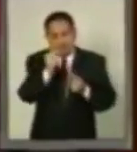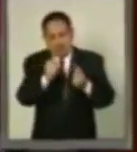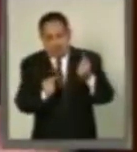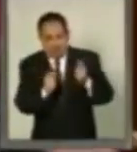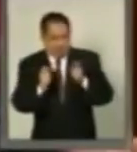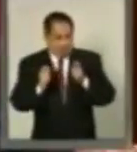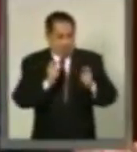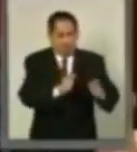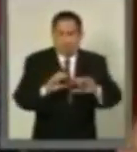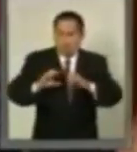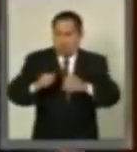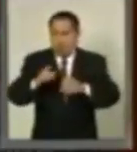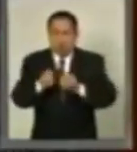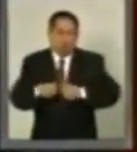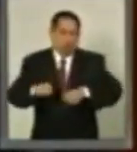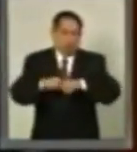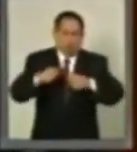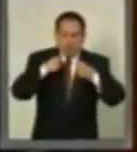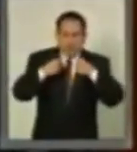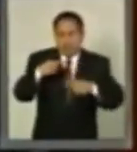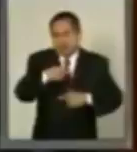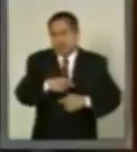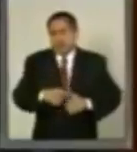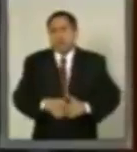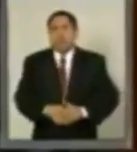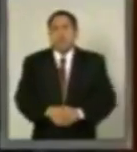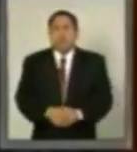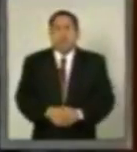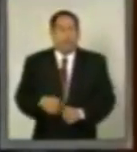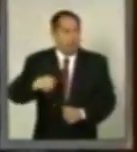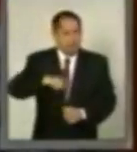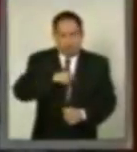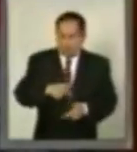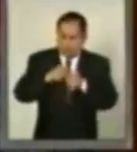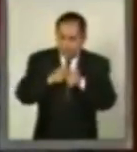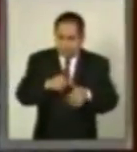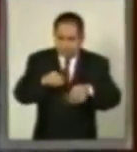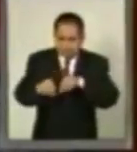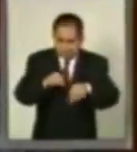desde una comunidad o desde una sociedad entera. Vamos a seguir trabajando